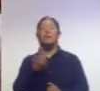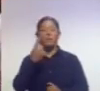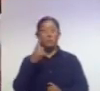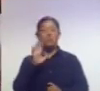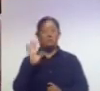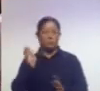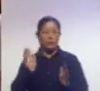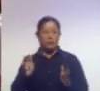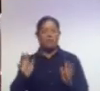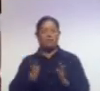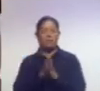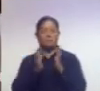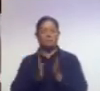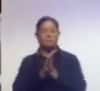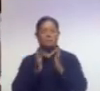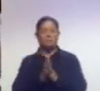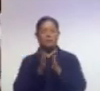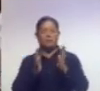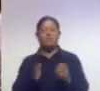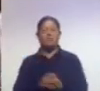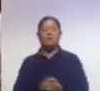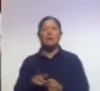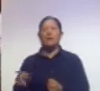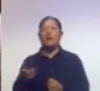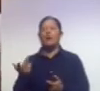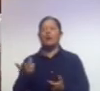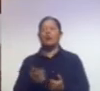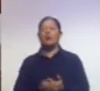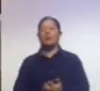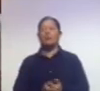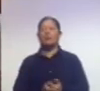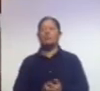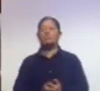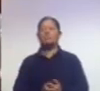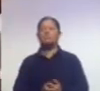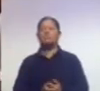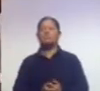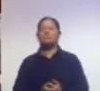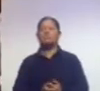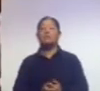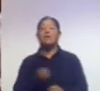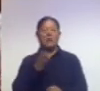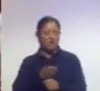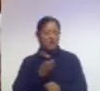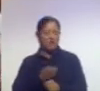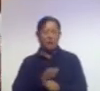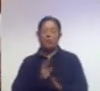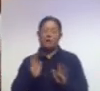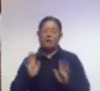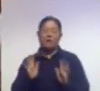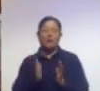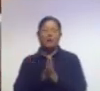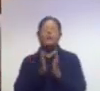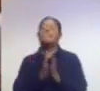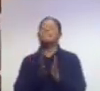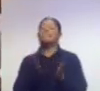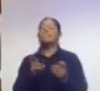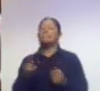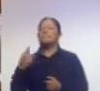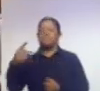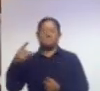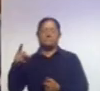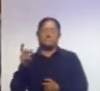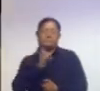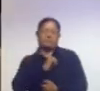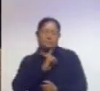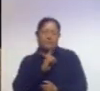participando. Está, se fue acreditado hace un año. Excelente oportunidad. Y precisamente está ahorita presentando su proyecto allá. No, pues